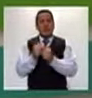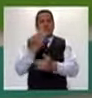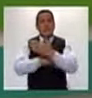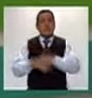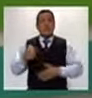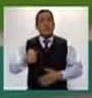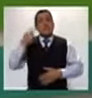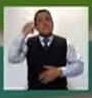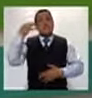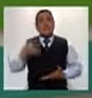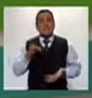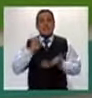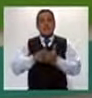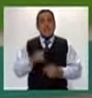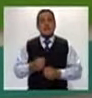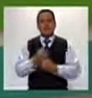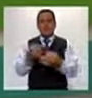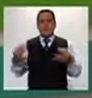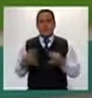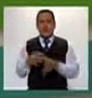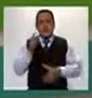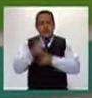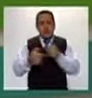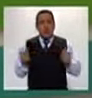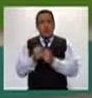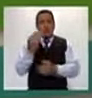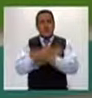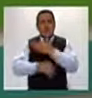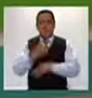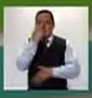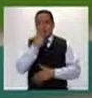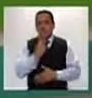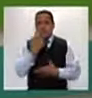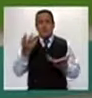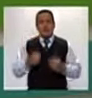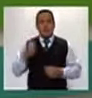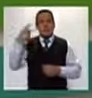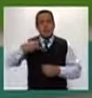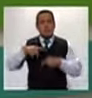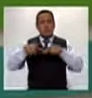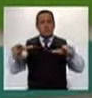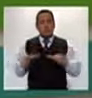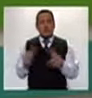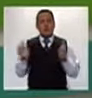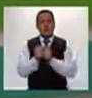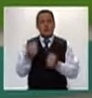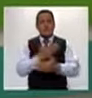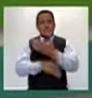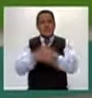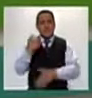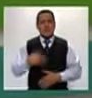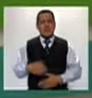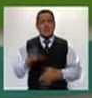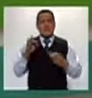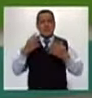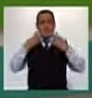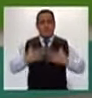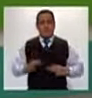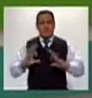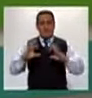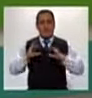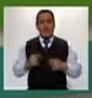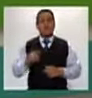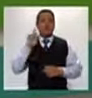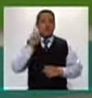piensa que hay una población numerosa de personas con discapacidad visual en segundo lugar vienen con discapacidad física y en tercera con discapacidad